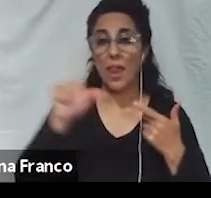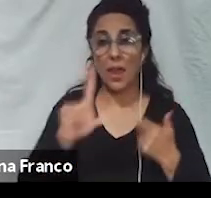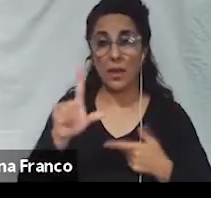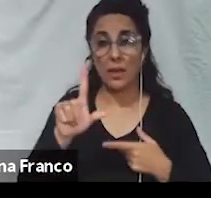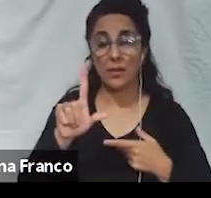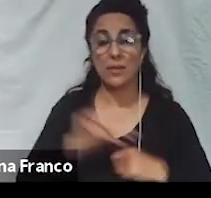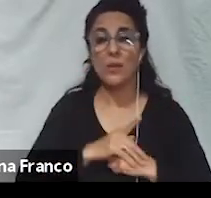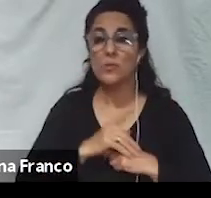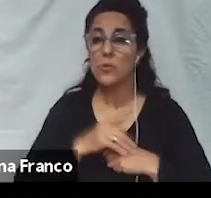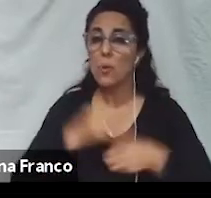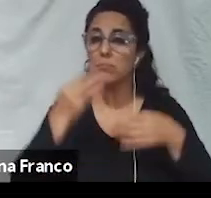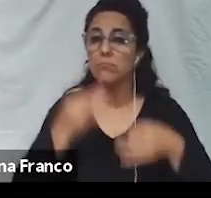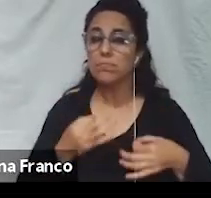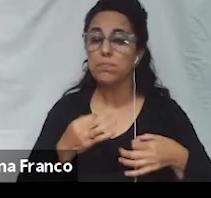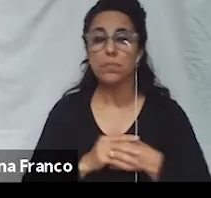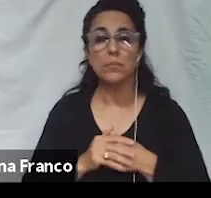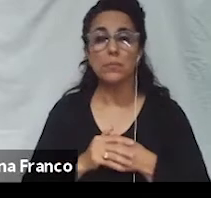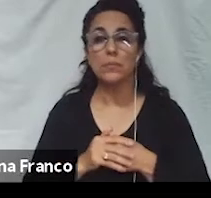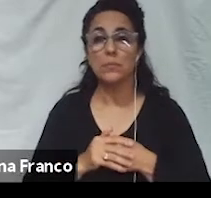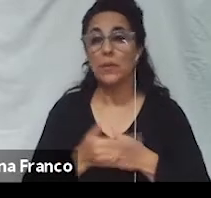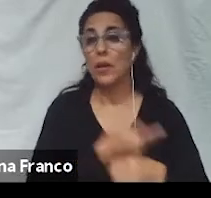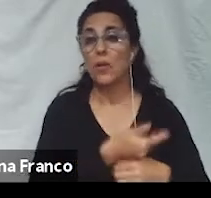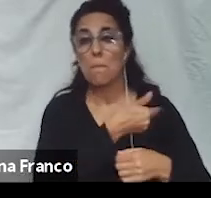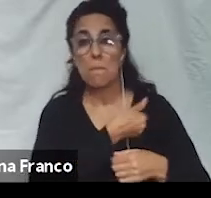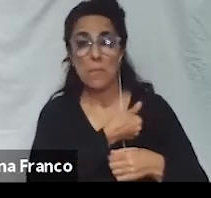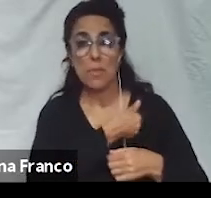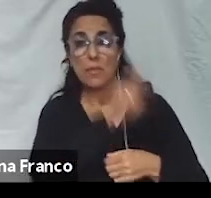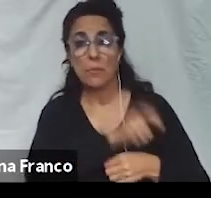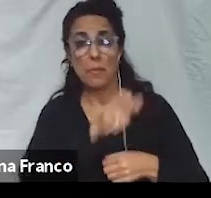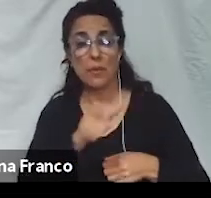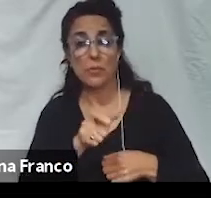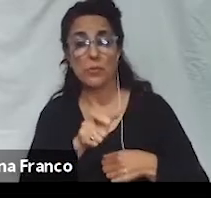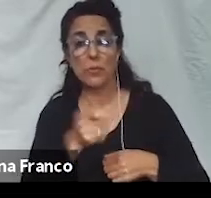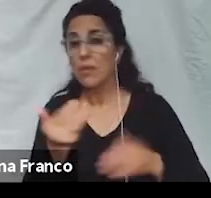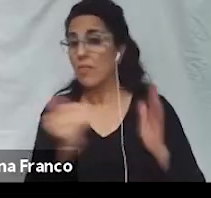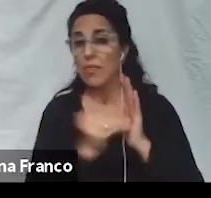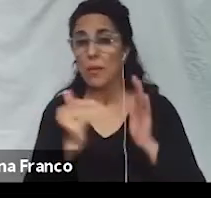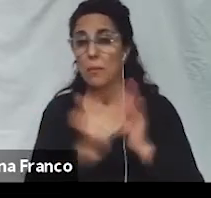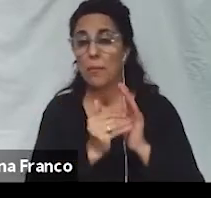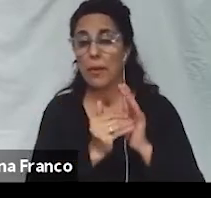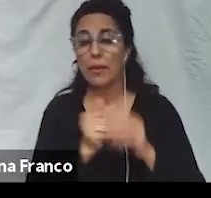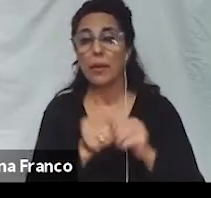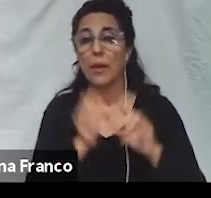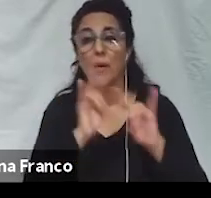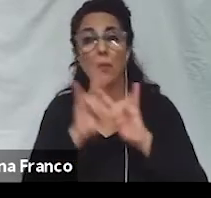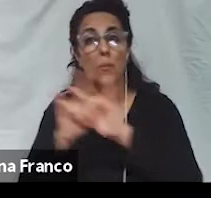alguna legislación puntual que nos requiera el cliente, esto va a depender de dónde esté situada la